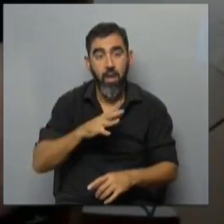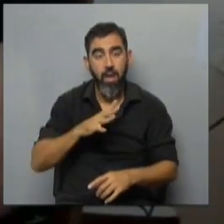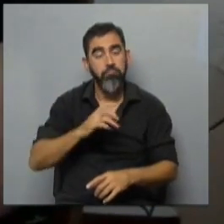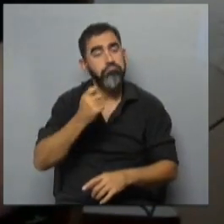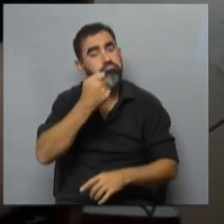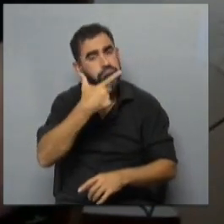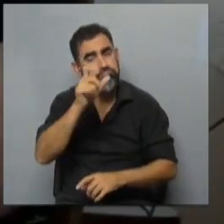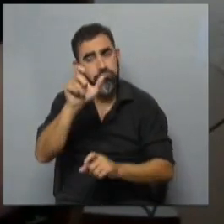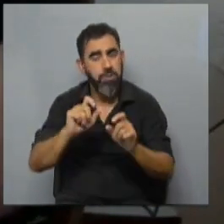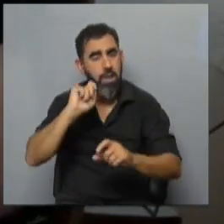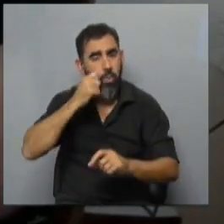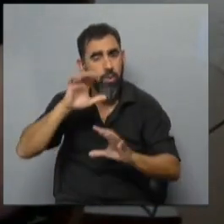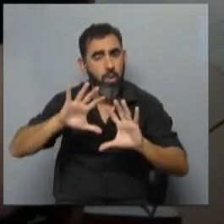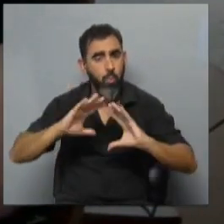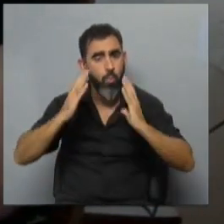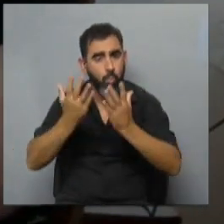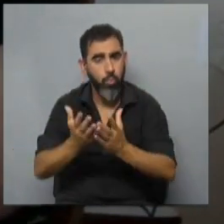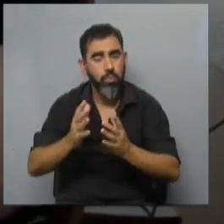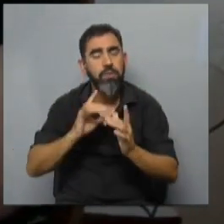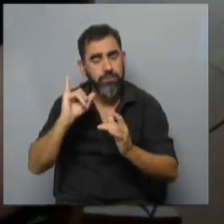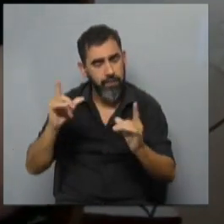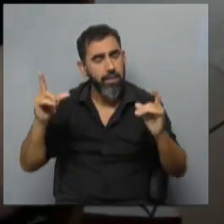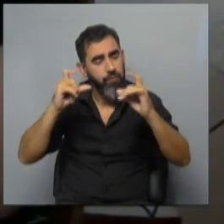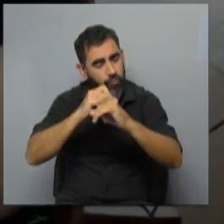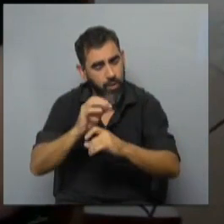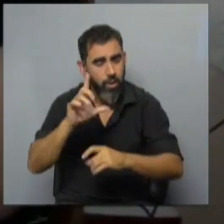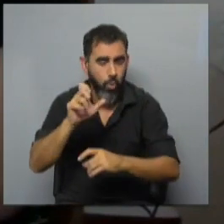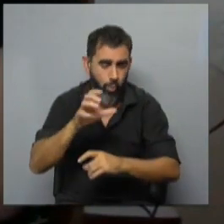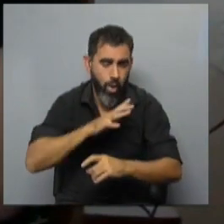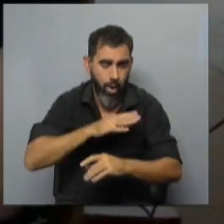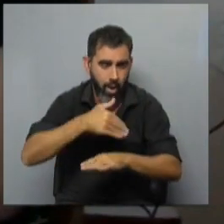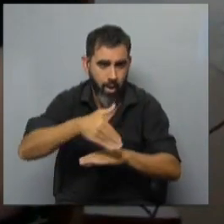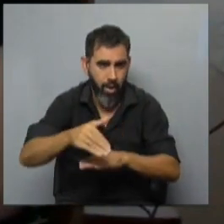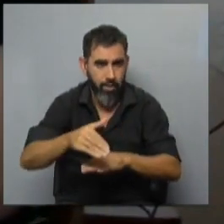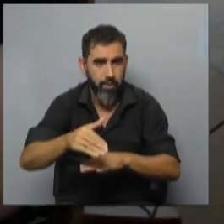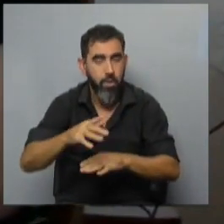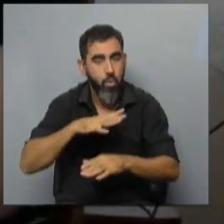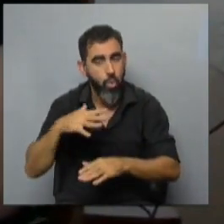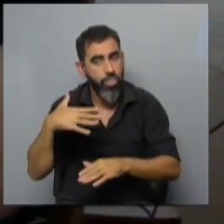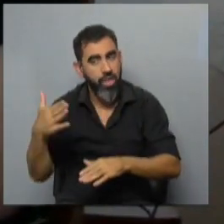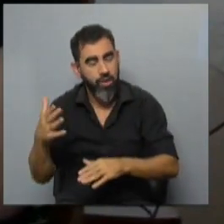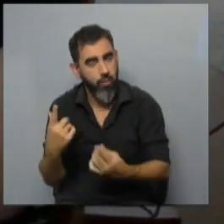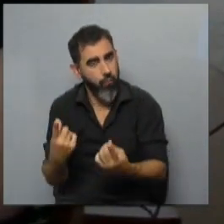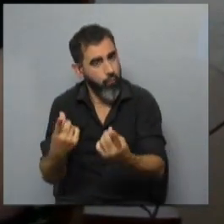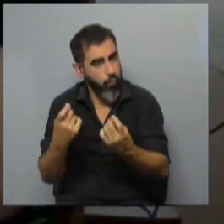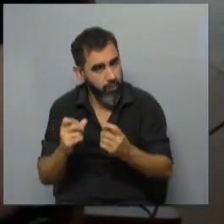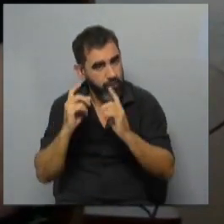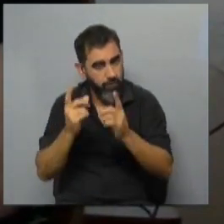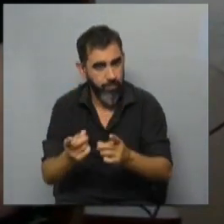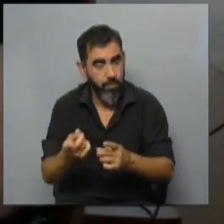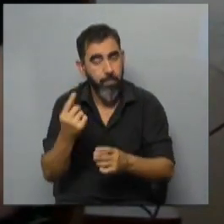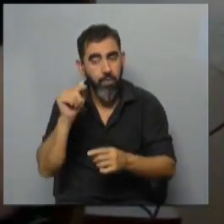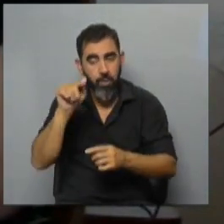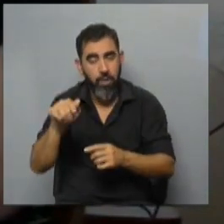simpatía de todo el mundo no con todas las dificultades que va a tener por supuesto y con una delicia muy fuerte también pero él